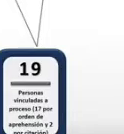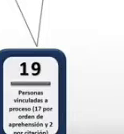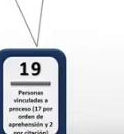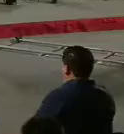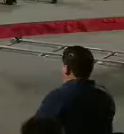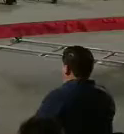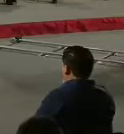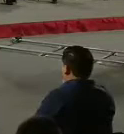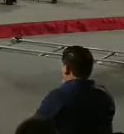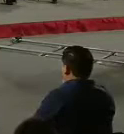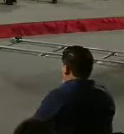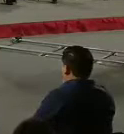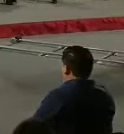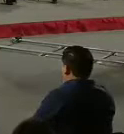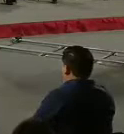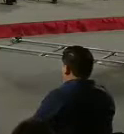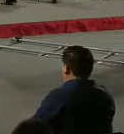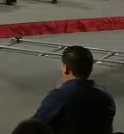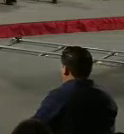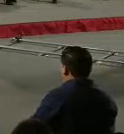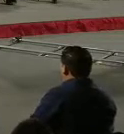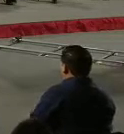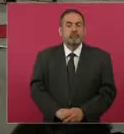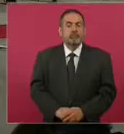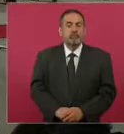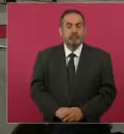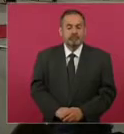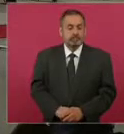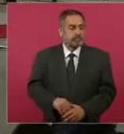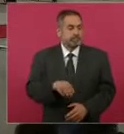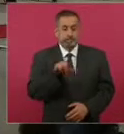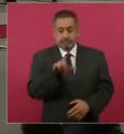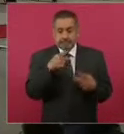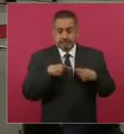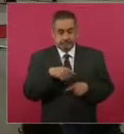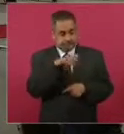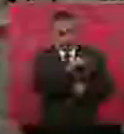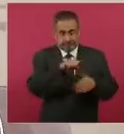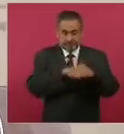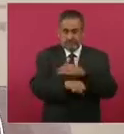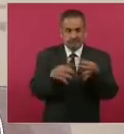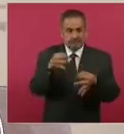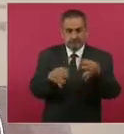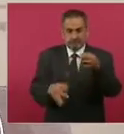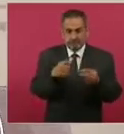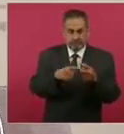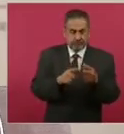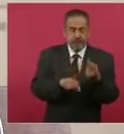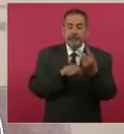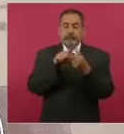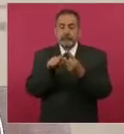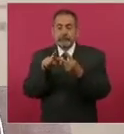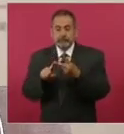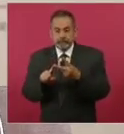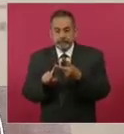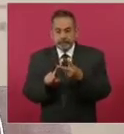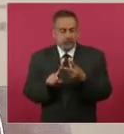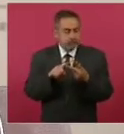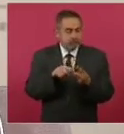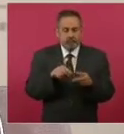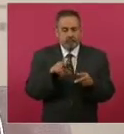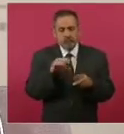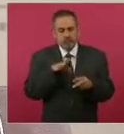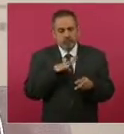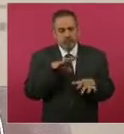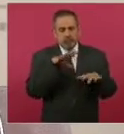proceso. 17 a los que se les ha cumplido la orden de aprehensión y 2 por el tipo de delito que no ameritó orden de